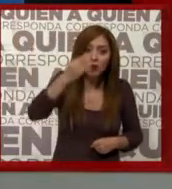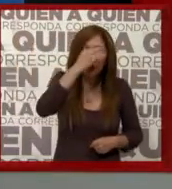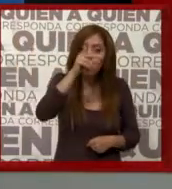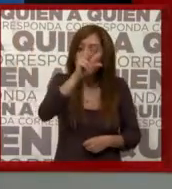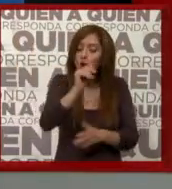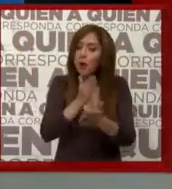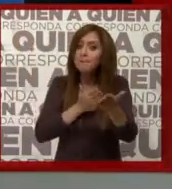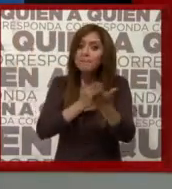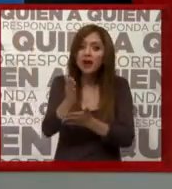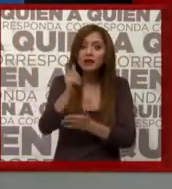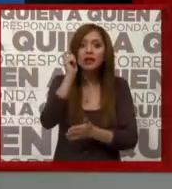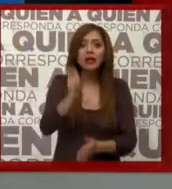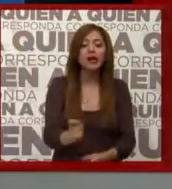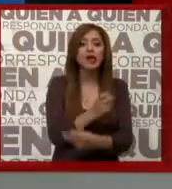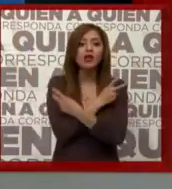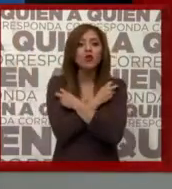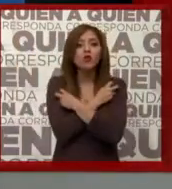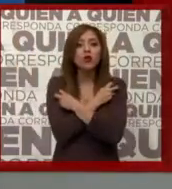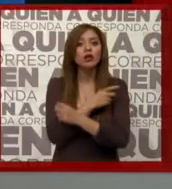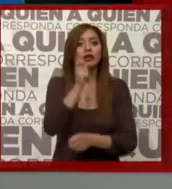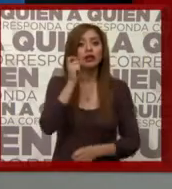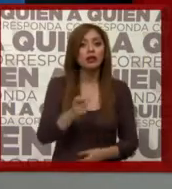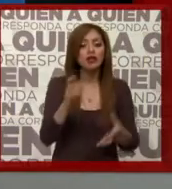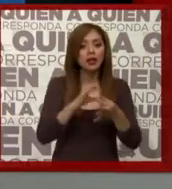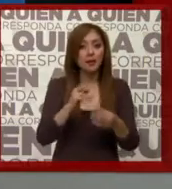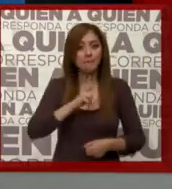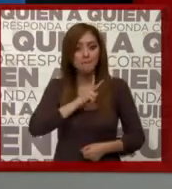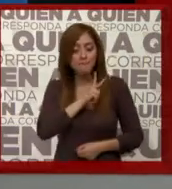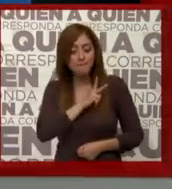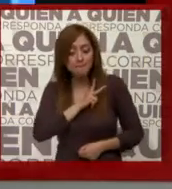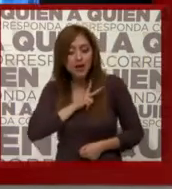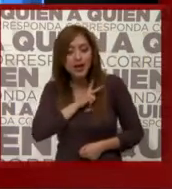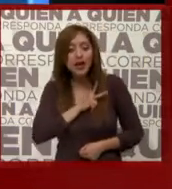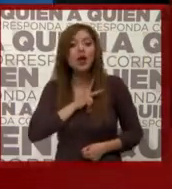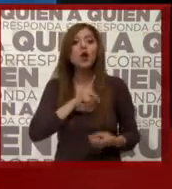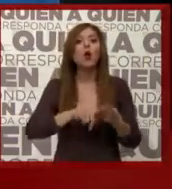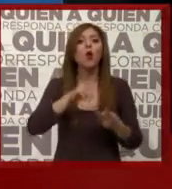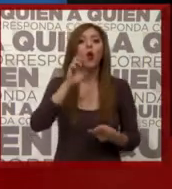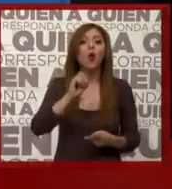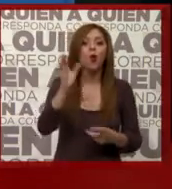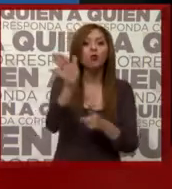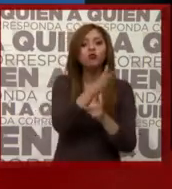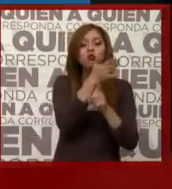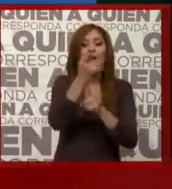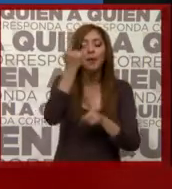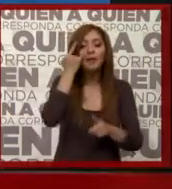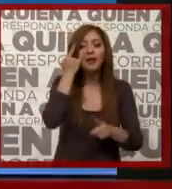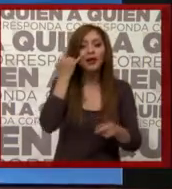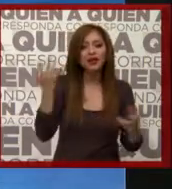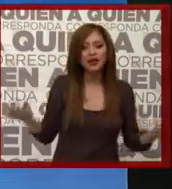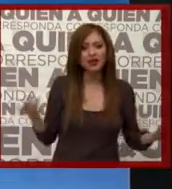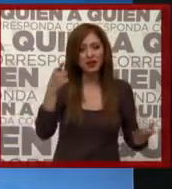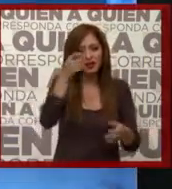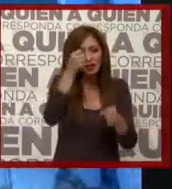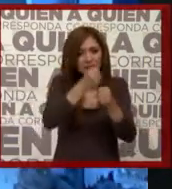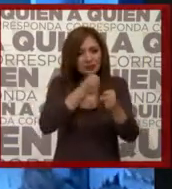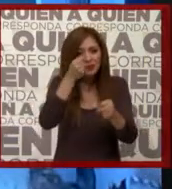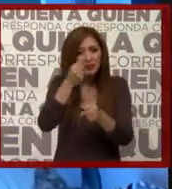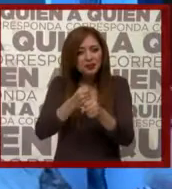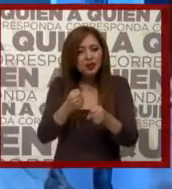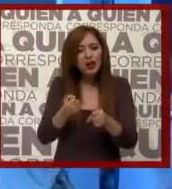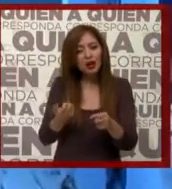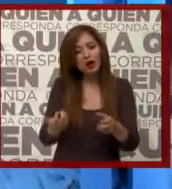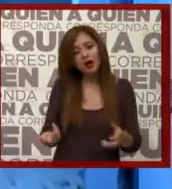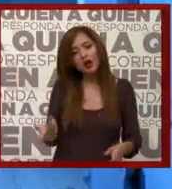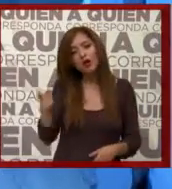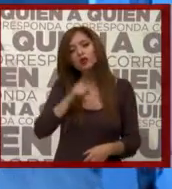pasar, y una calavera que te indica cuál veneno o bandera de pirata. Y si se alcanza a ver aquí lo deteriorado, ay, no aguanta nada, nada más